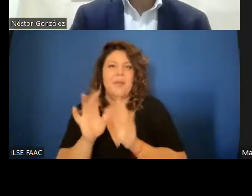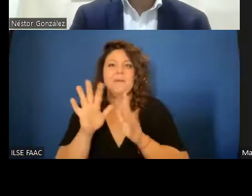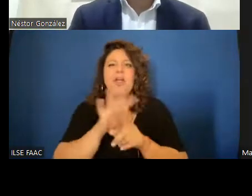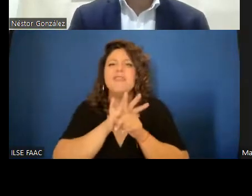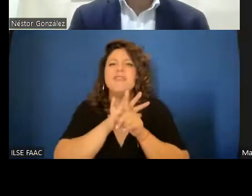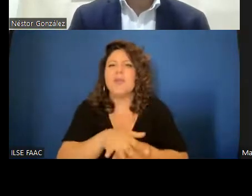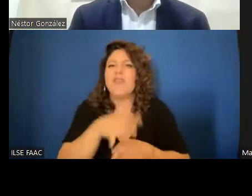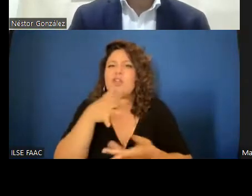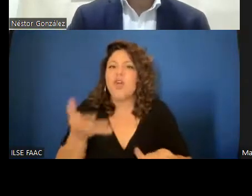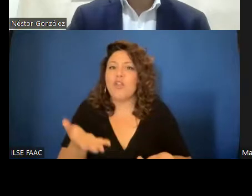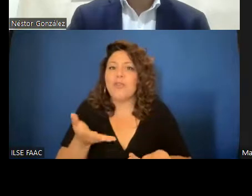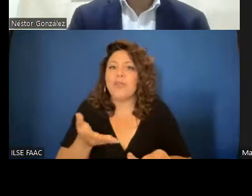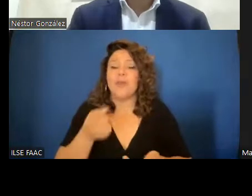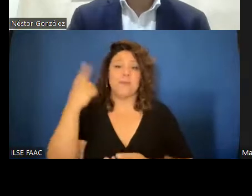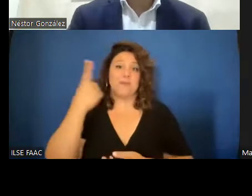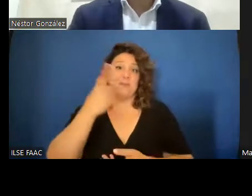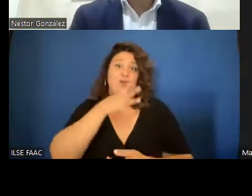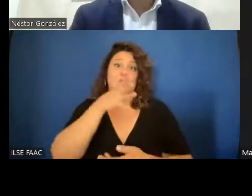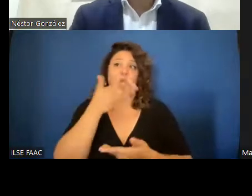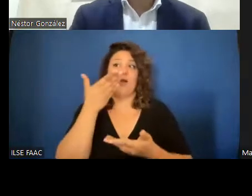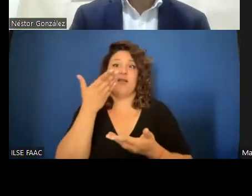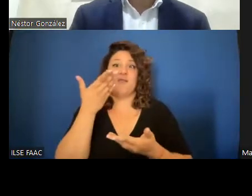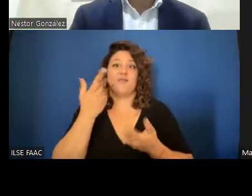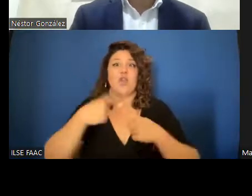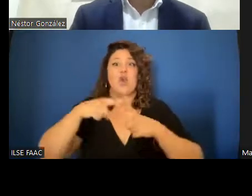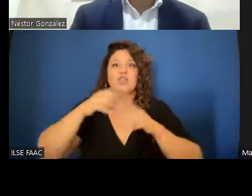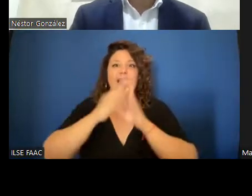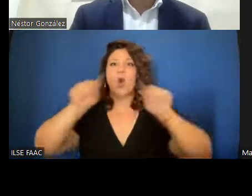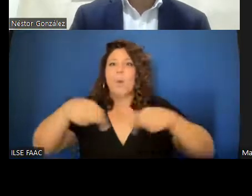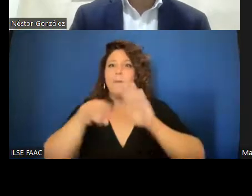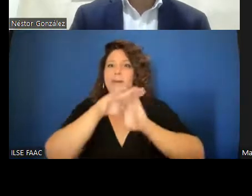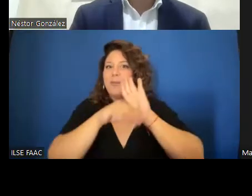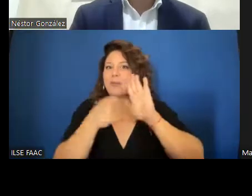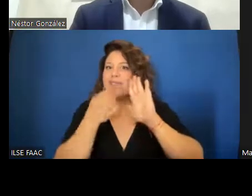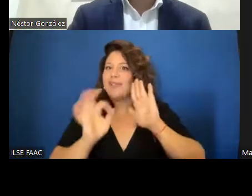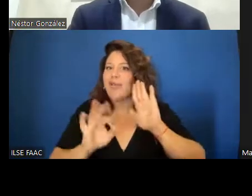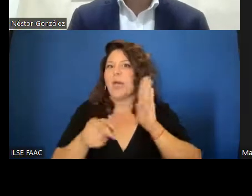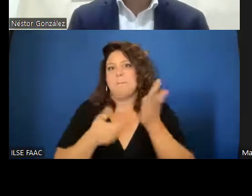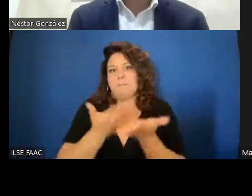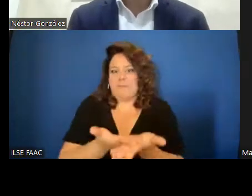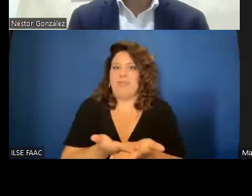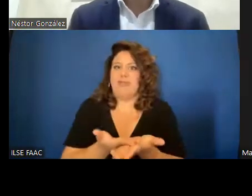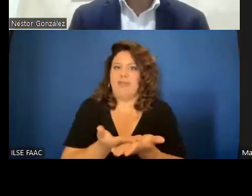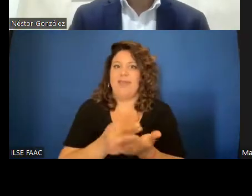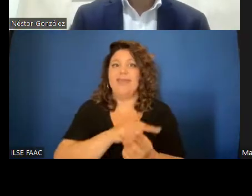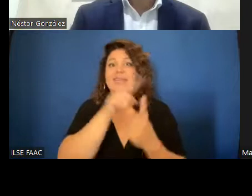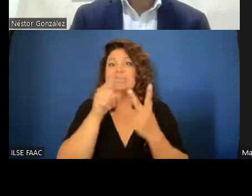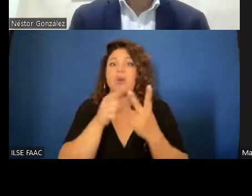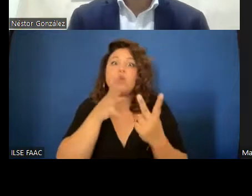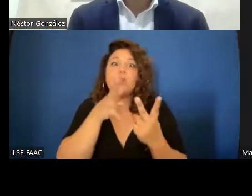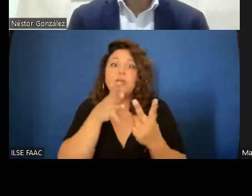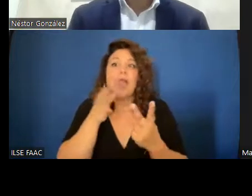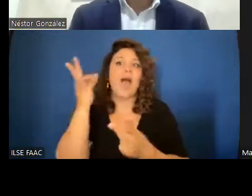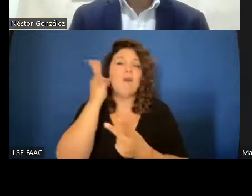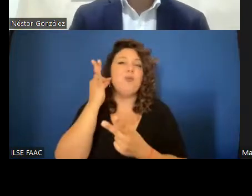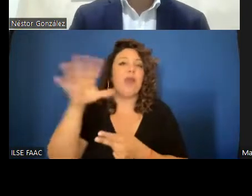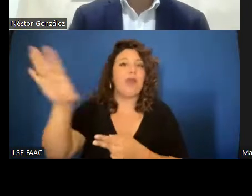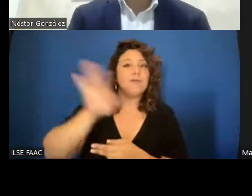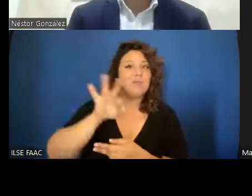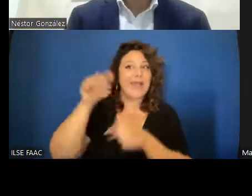que ya podemos invocar y hacer referencia, como bien ha dicho Néstor, a esas indemnizaciones de daño moral que se reclamaban, pero se reclamaban